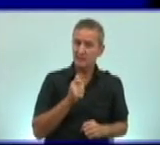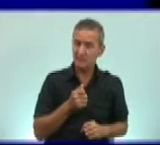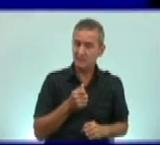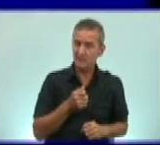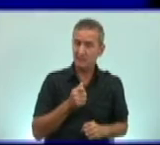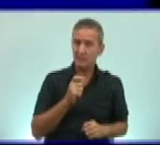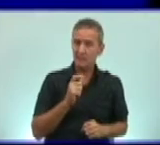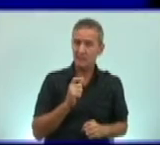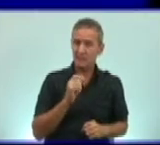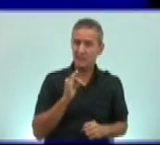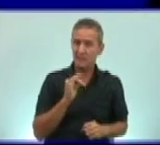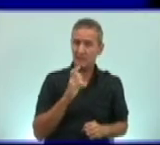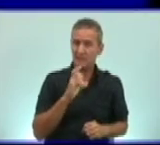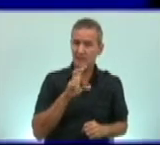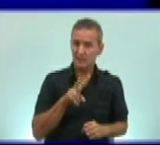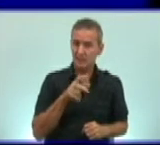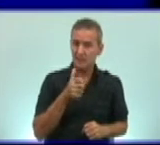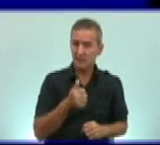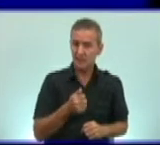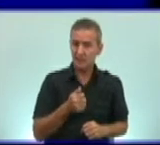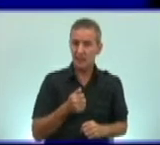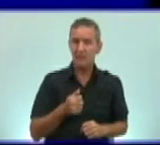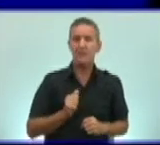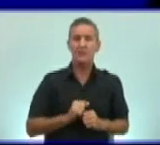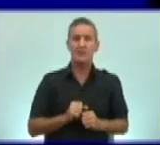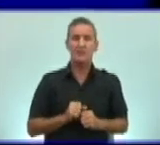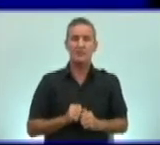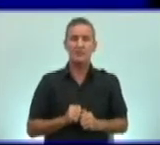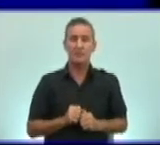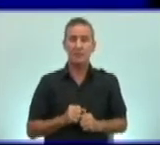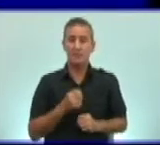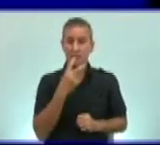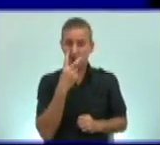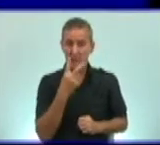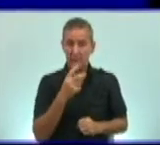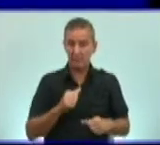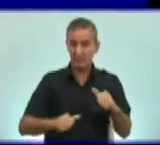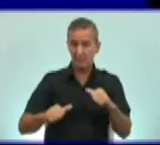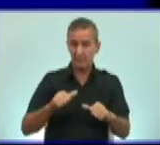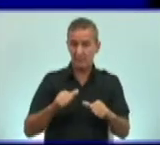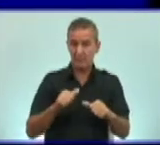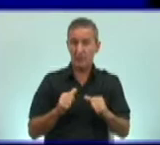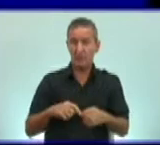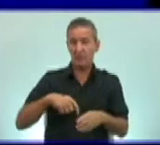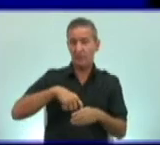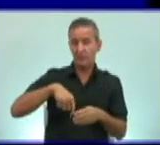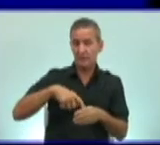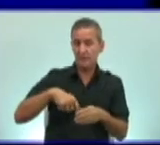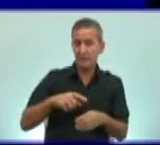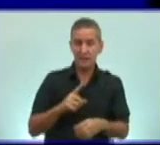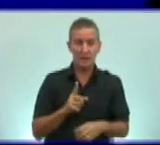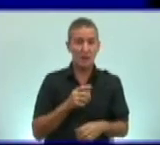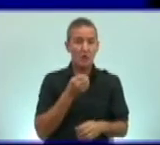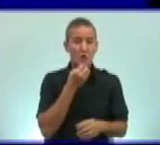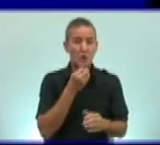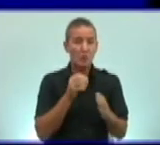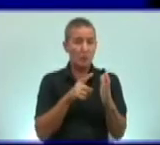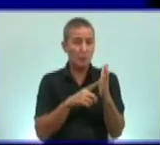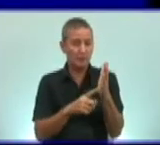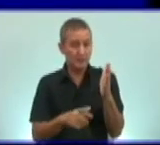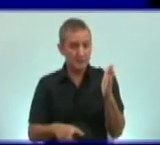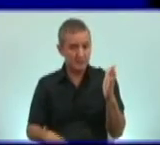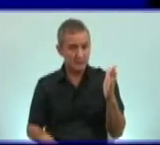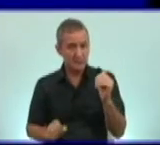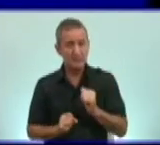débiles y electrolitos fuertes. Y por supuesto, en sustancias que al disolverse no pueden conducir la corriente eléctrica y los vamos a